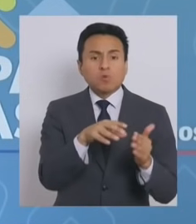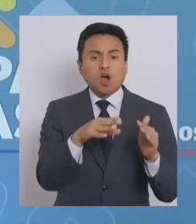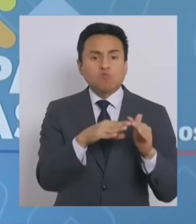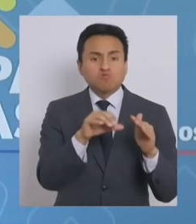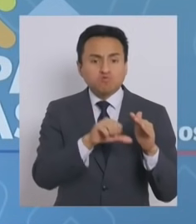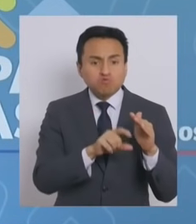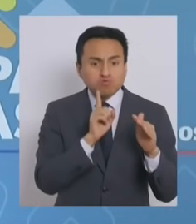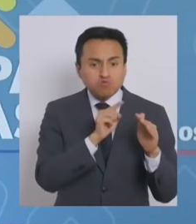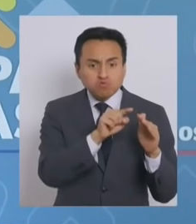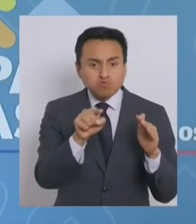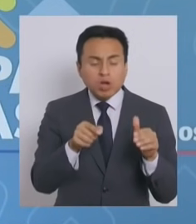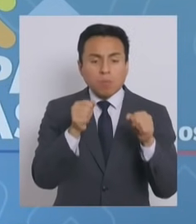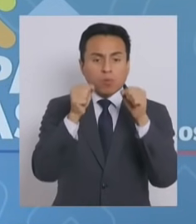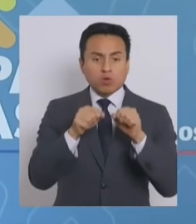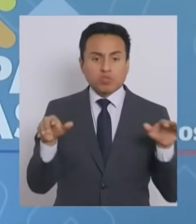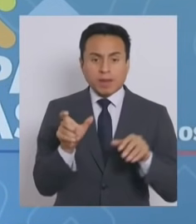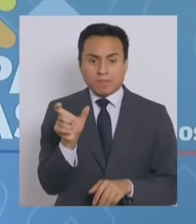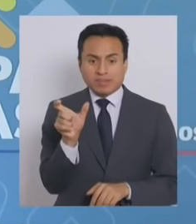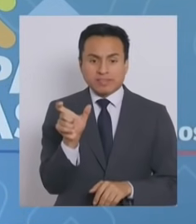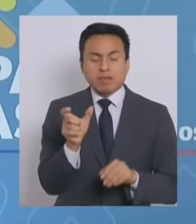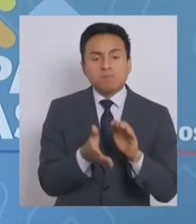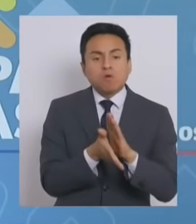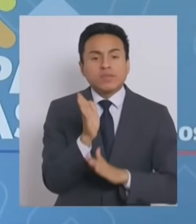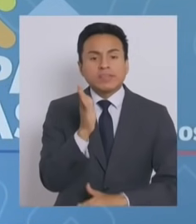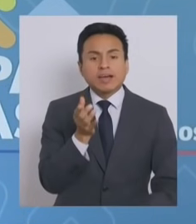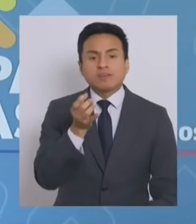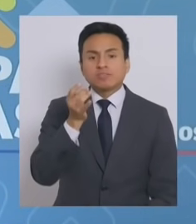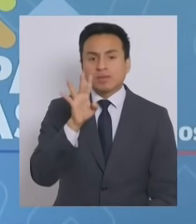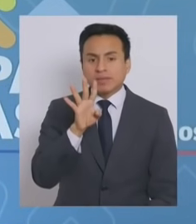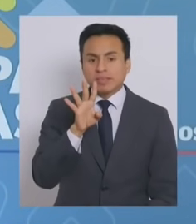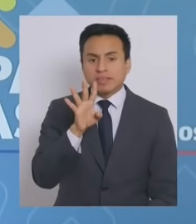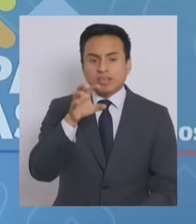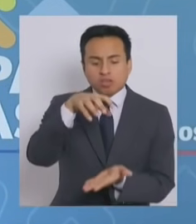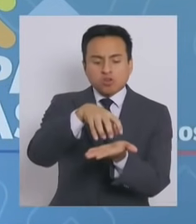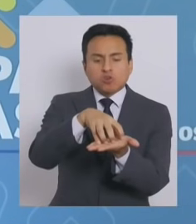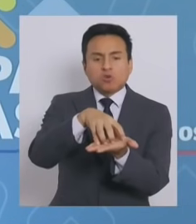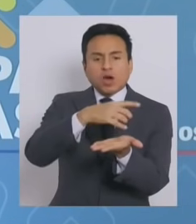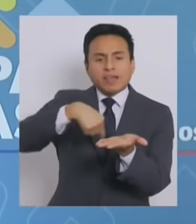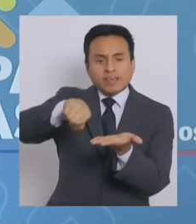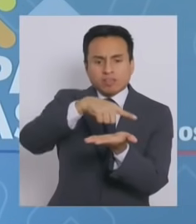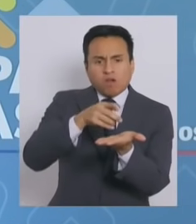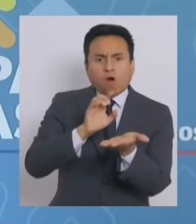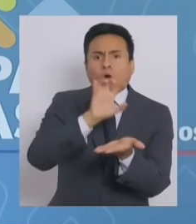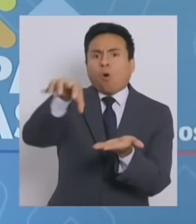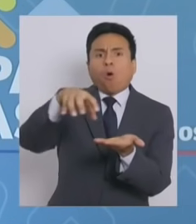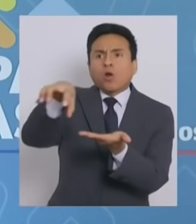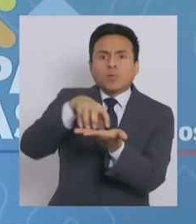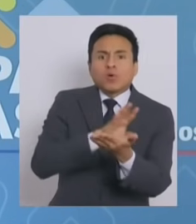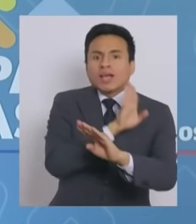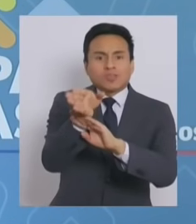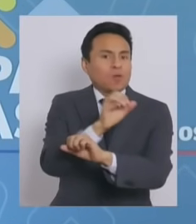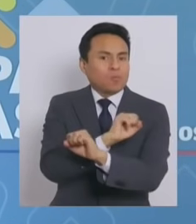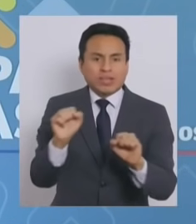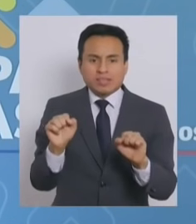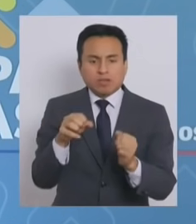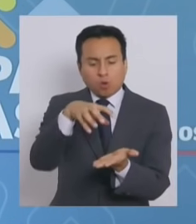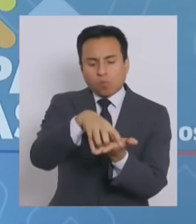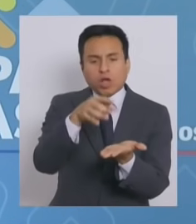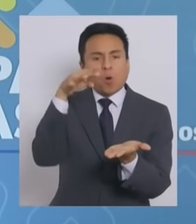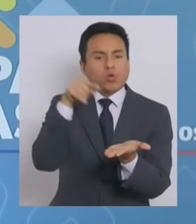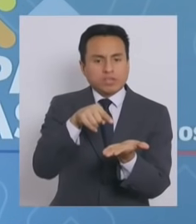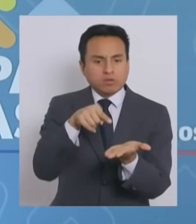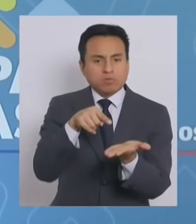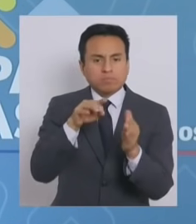podrán usar su pase de movilidad sólo dentro de su propia comuna no podrán trasladarse a otras